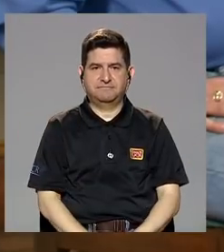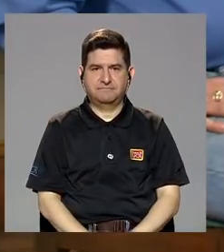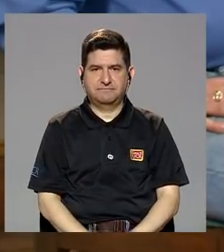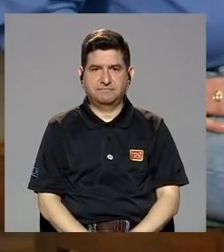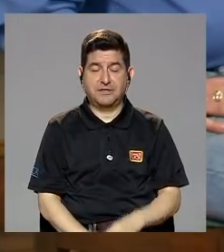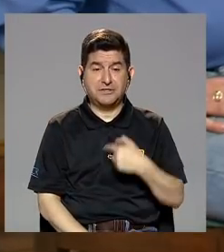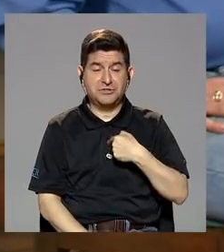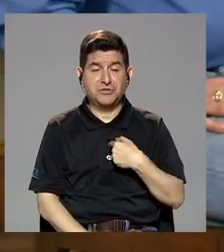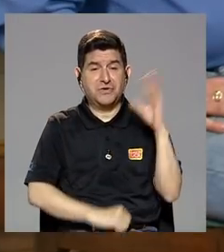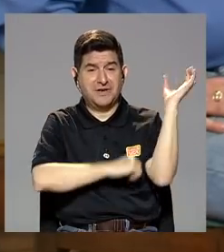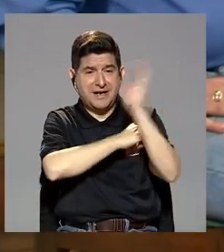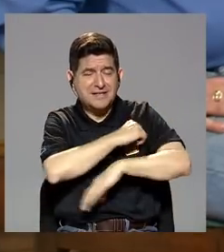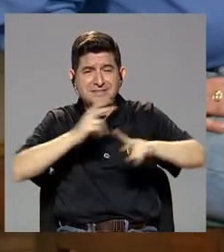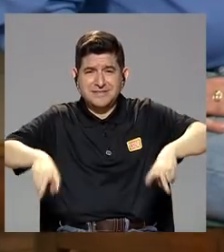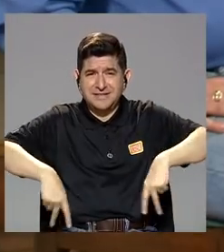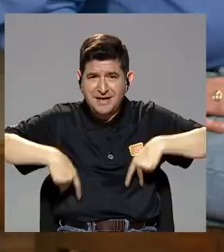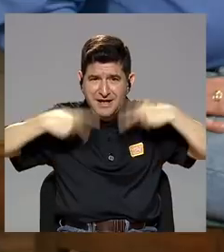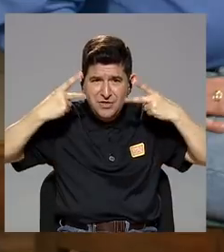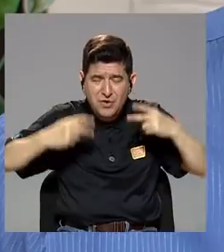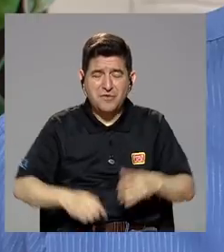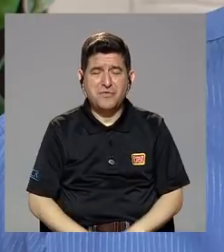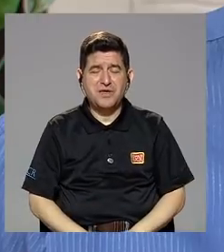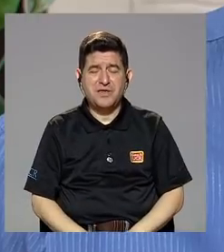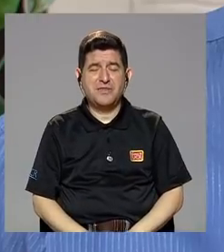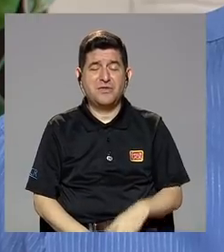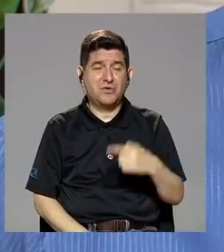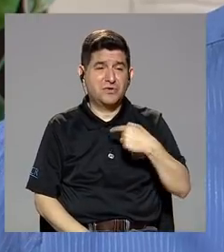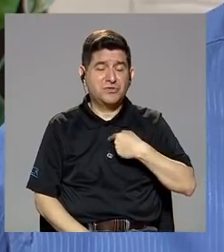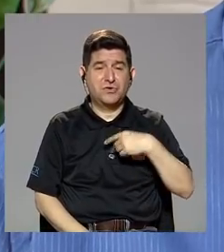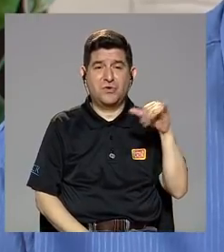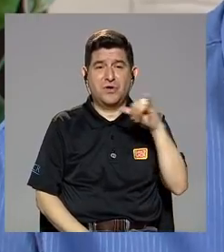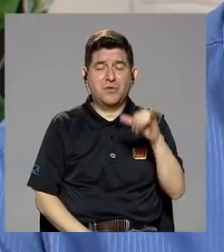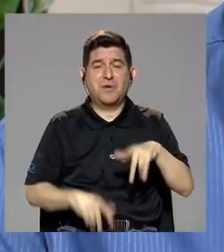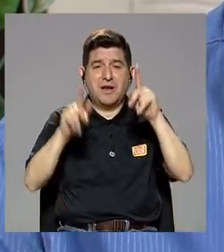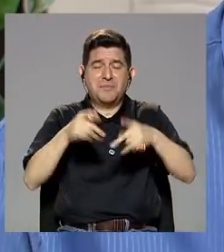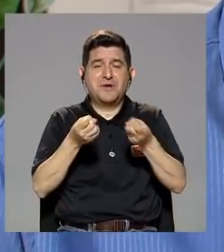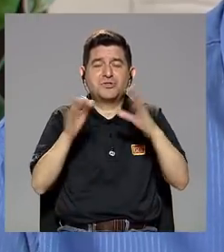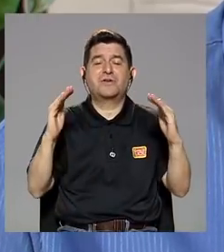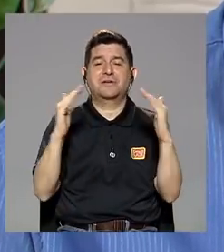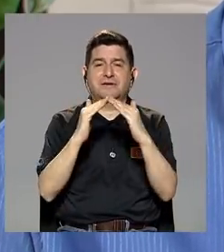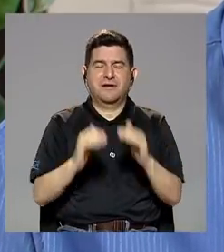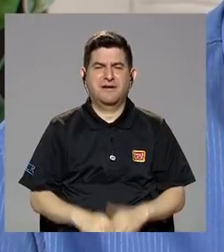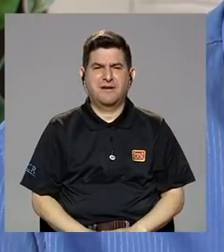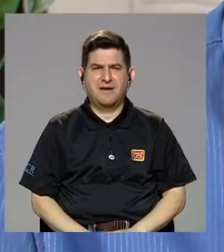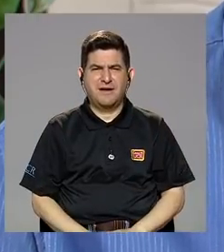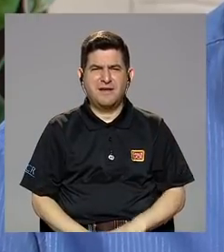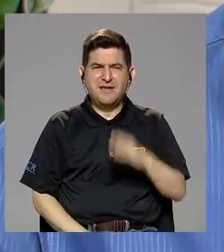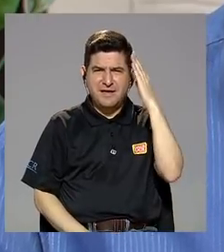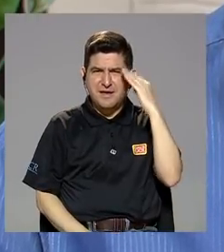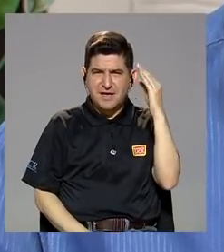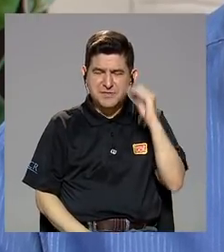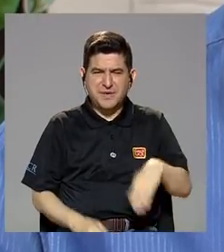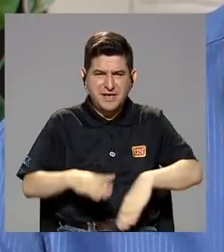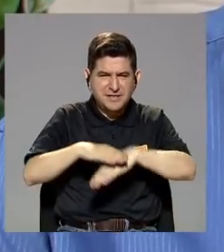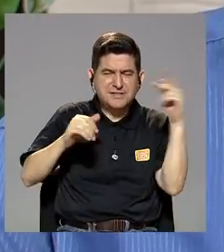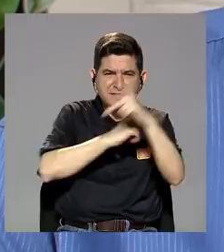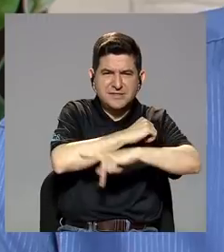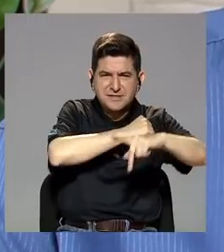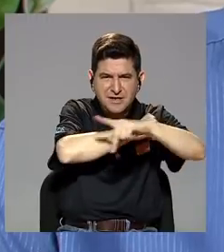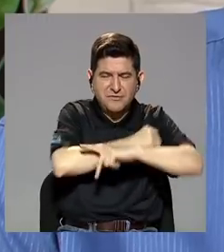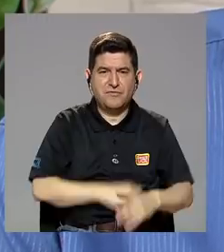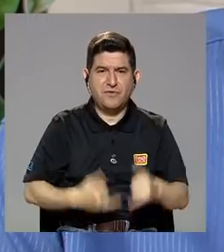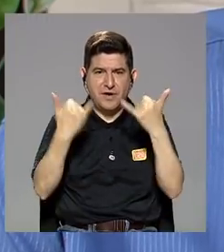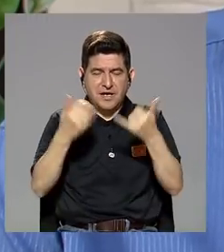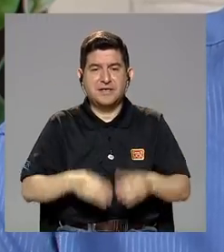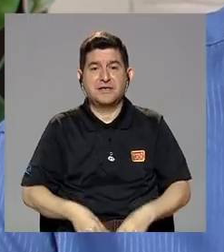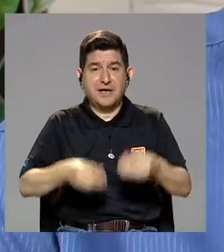condenado a una vida de paria por decirlo así y como se vivió un exilio ya perdiendo